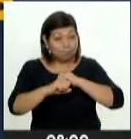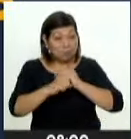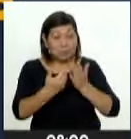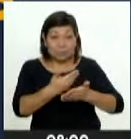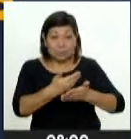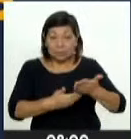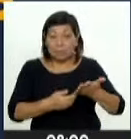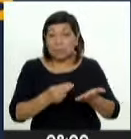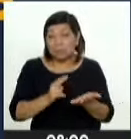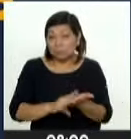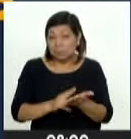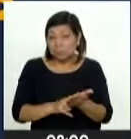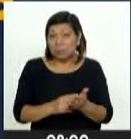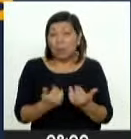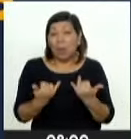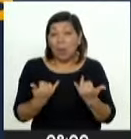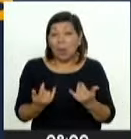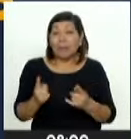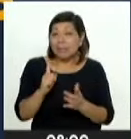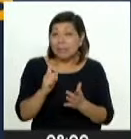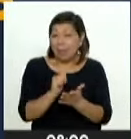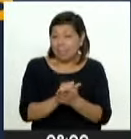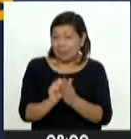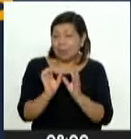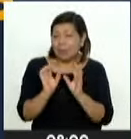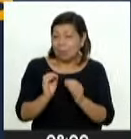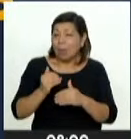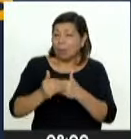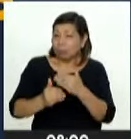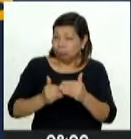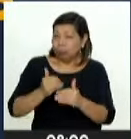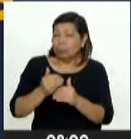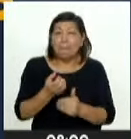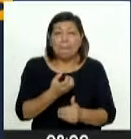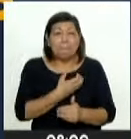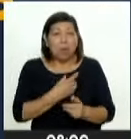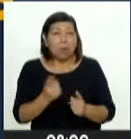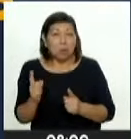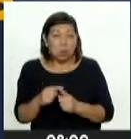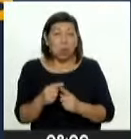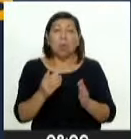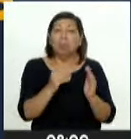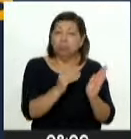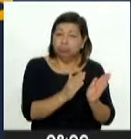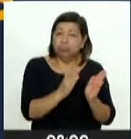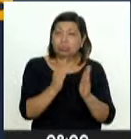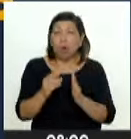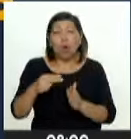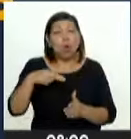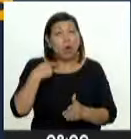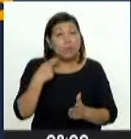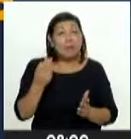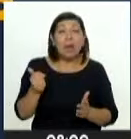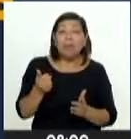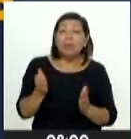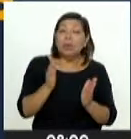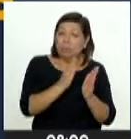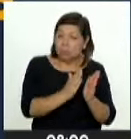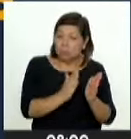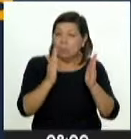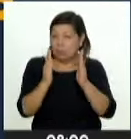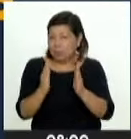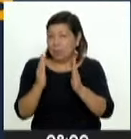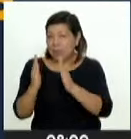tasas máximas y las actualiza cada 6 meses, ¿no? Entonces, de mayo a octubre hay una tasa, ¿no? De noviembre a abril hay otra y así,